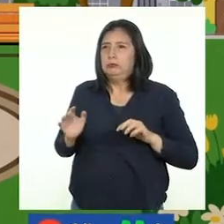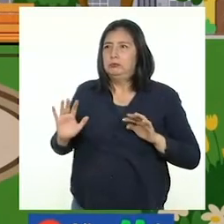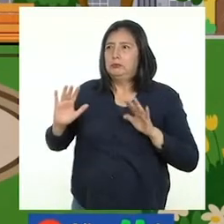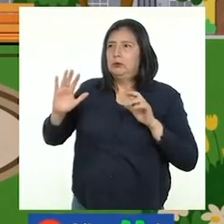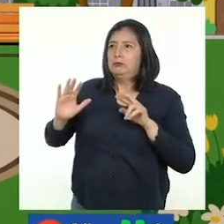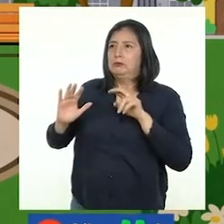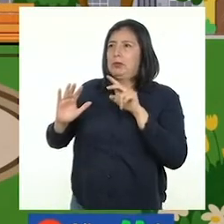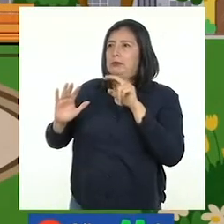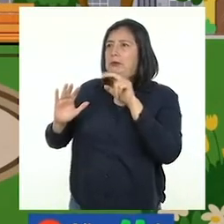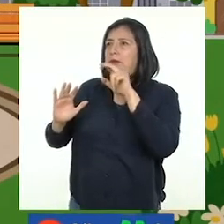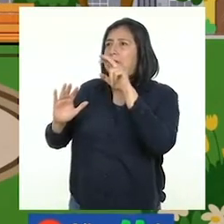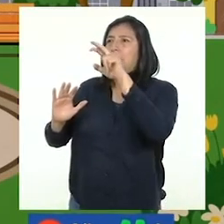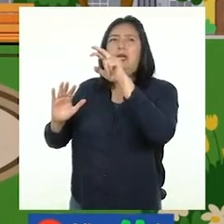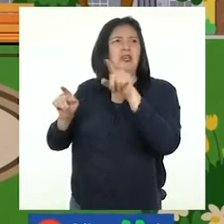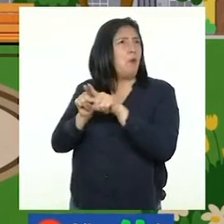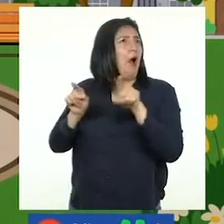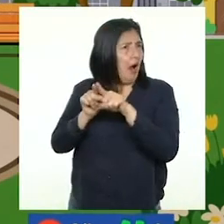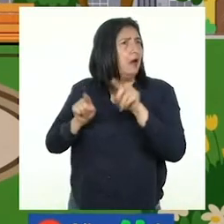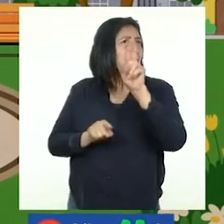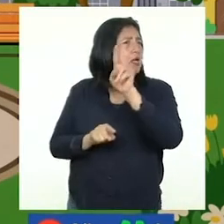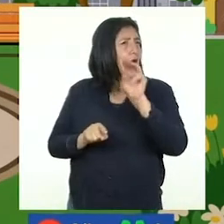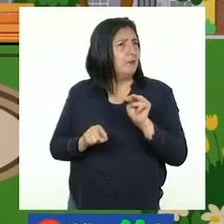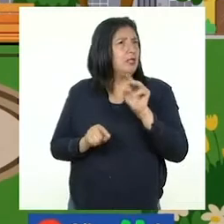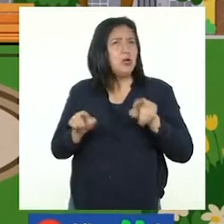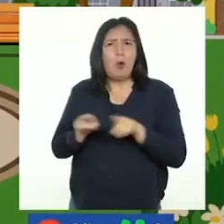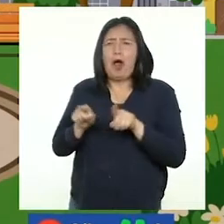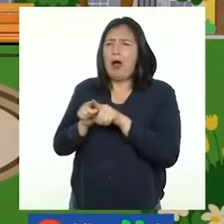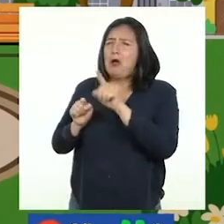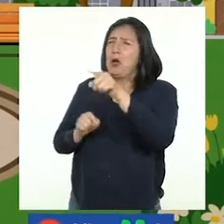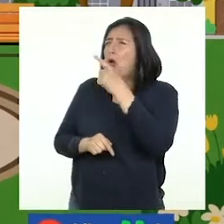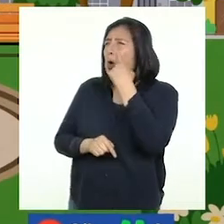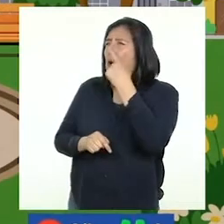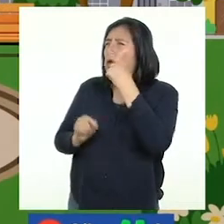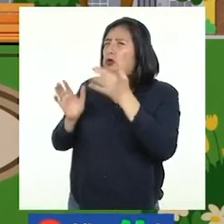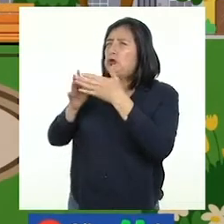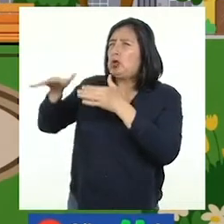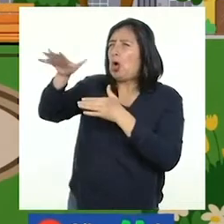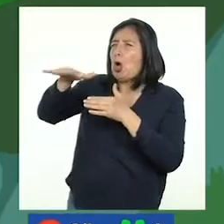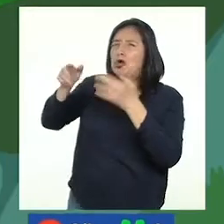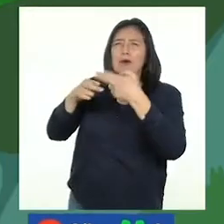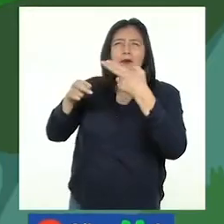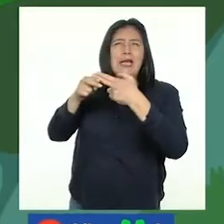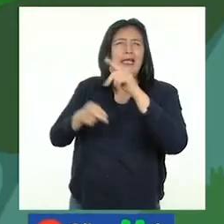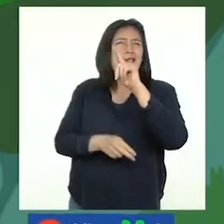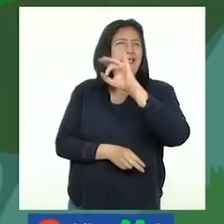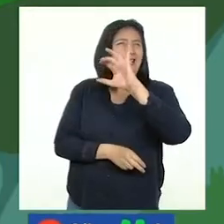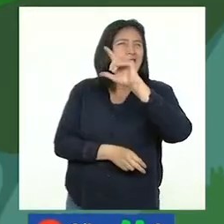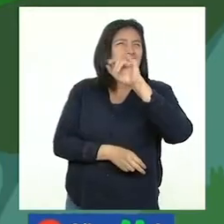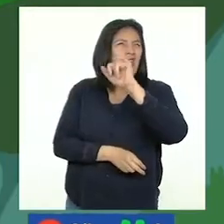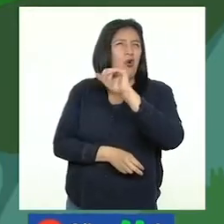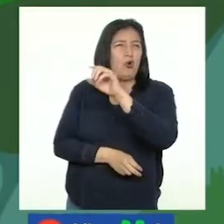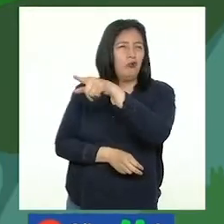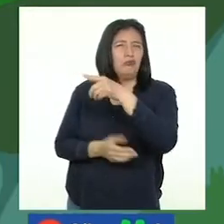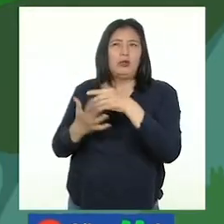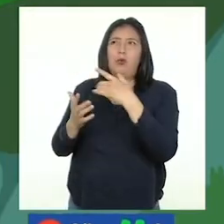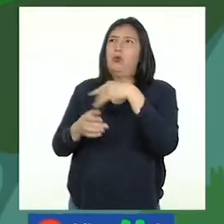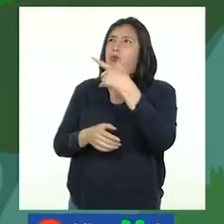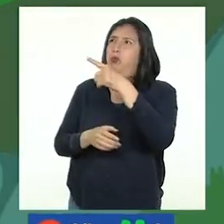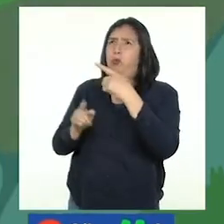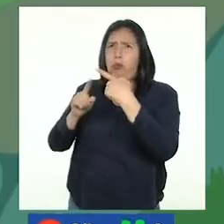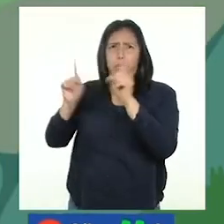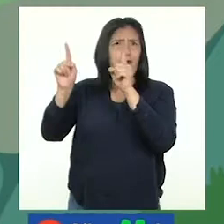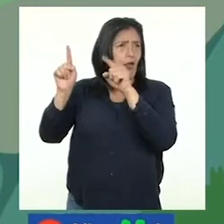a una parte del mismo distrito de Villa María del Triunfo conocido como Ticlio Chico. En Ticlio Chico todo era